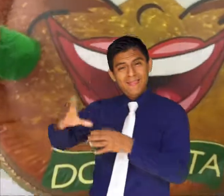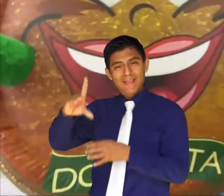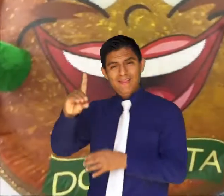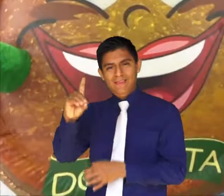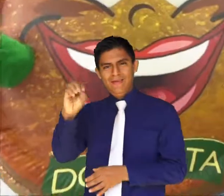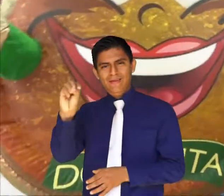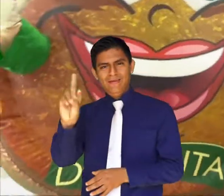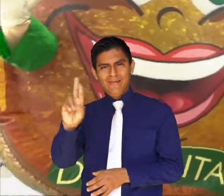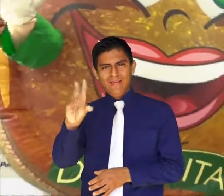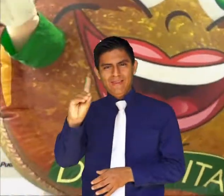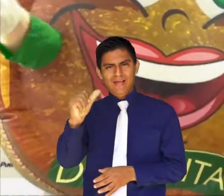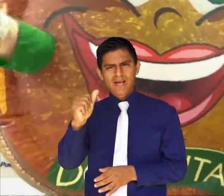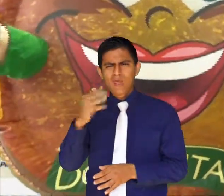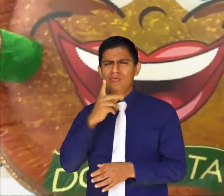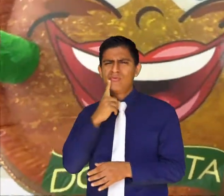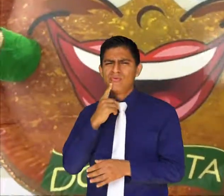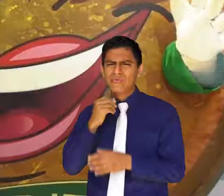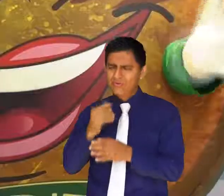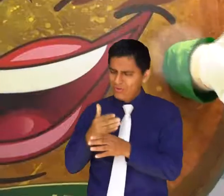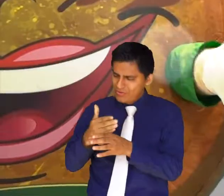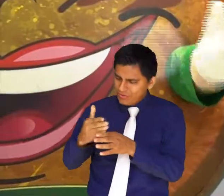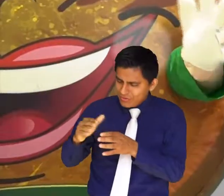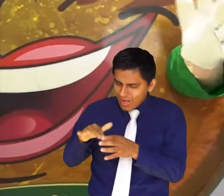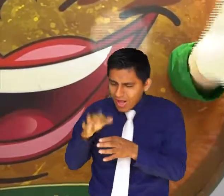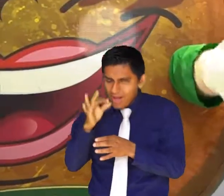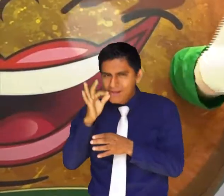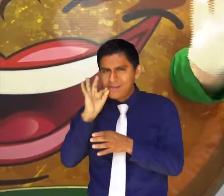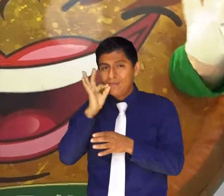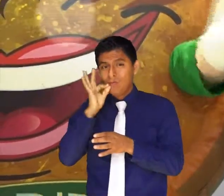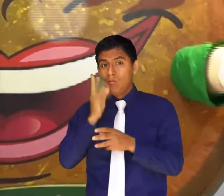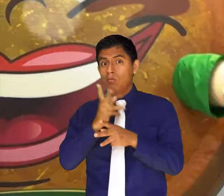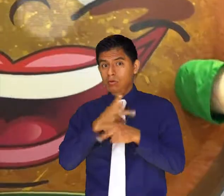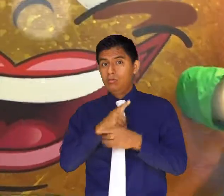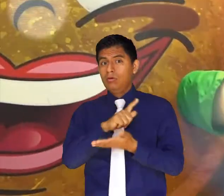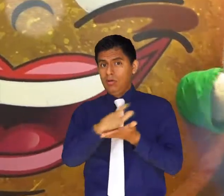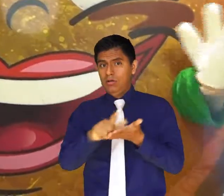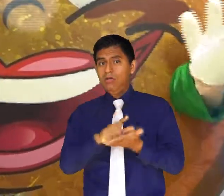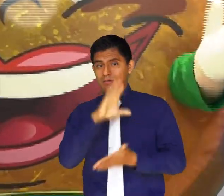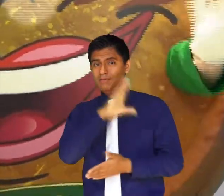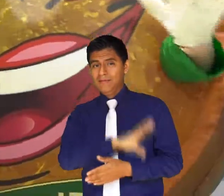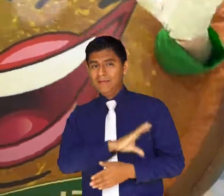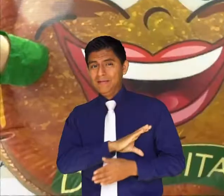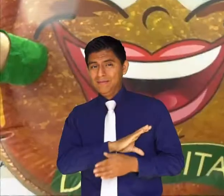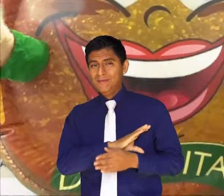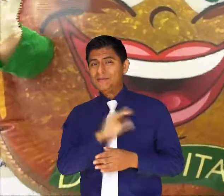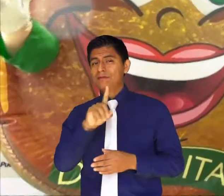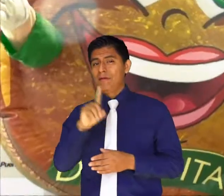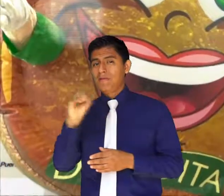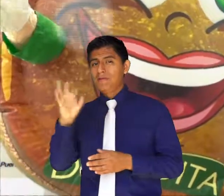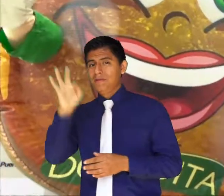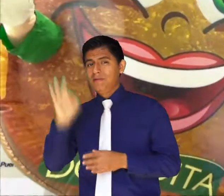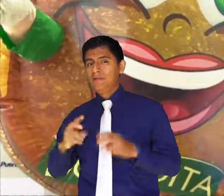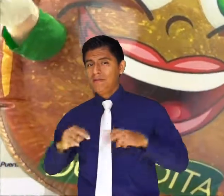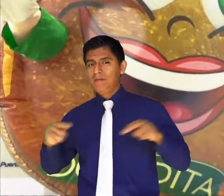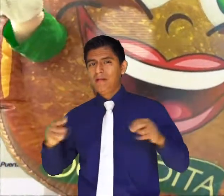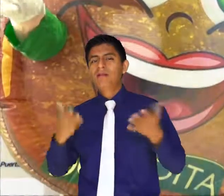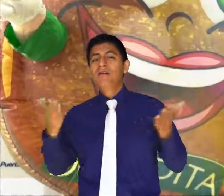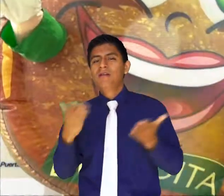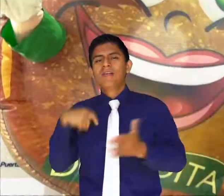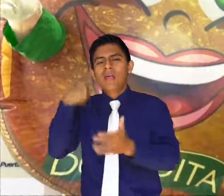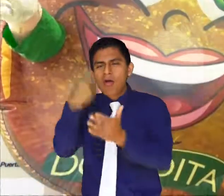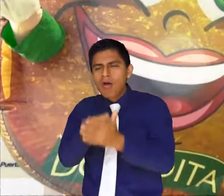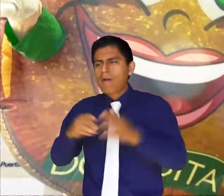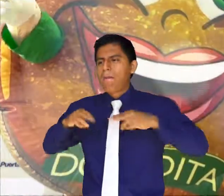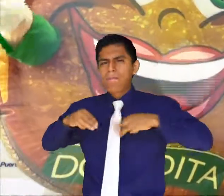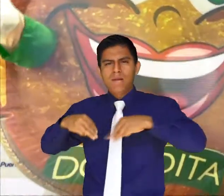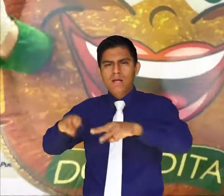panela dorada, la verdadera dulzura del oriente, un producto de la alcaldía del Aguagrio 100% natural. Encuéntralos en los puntos